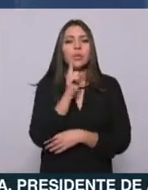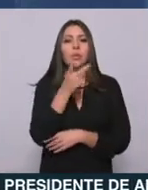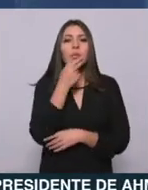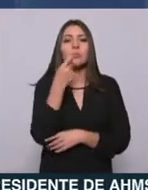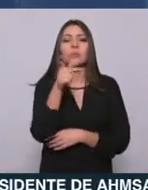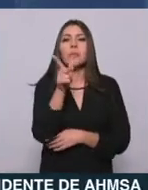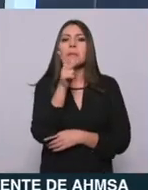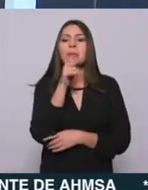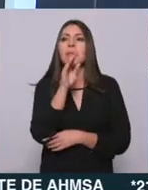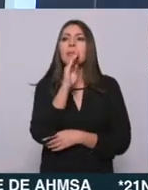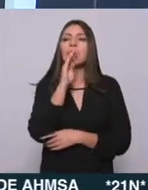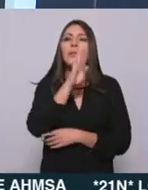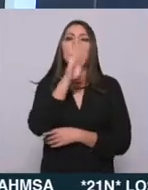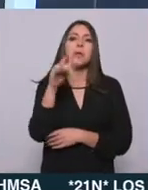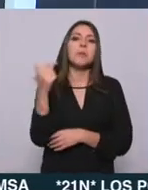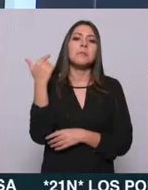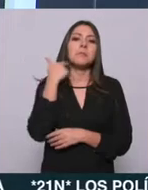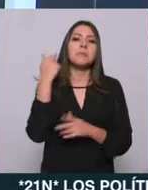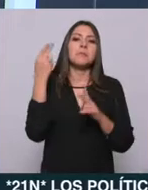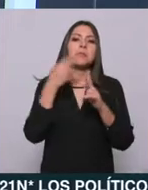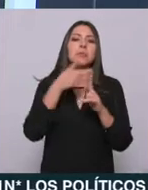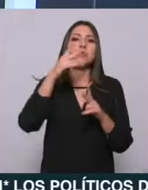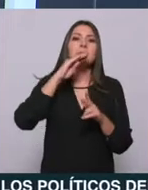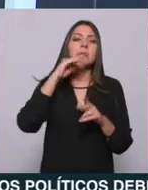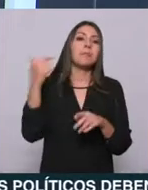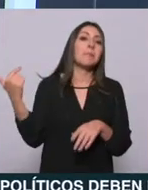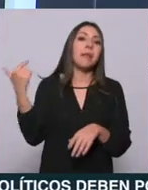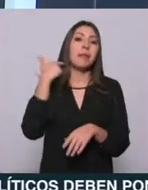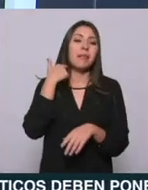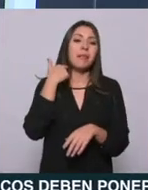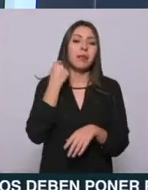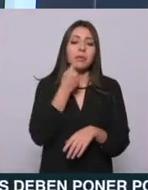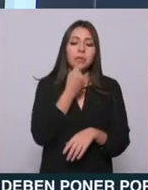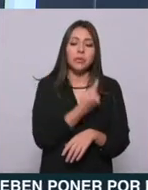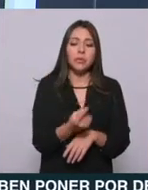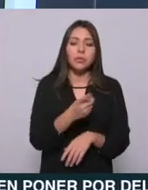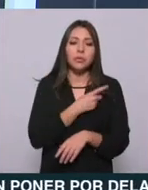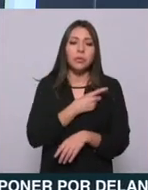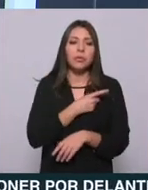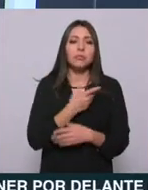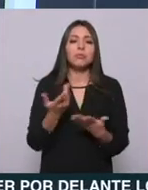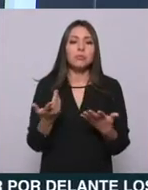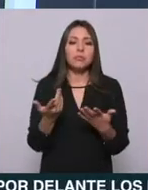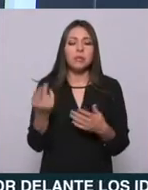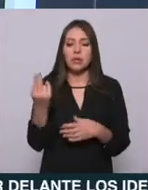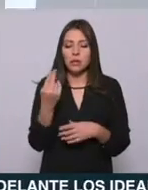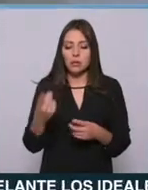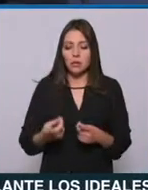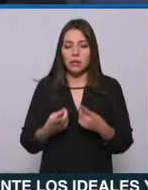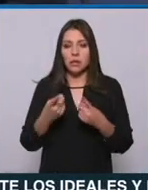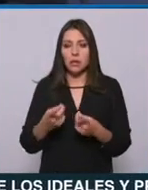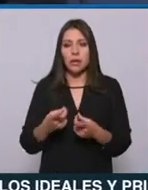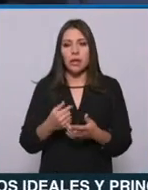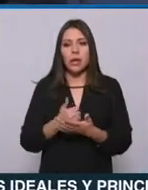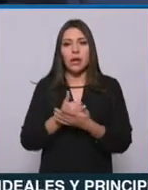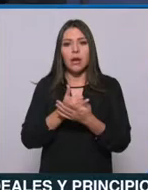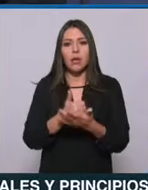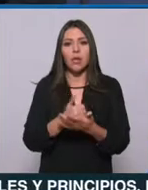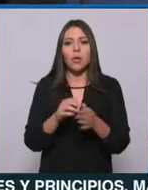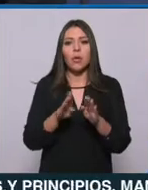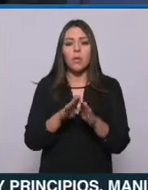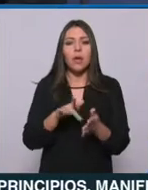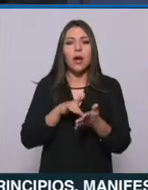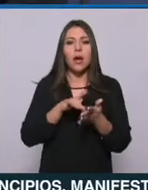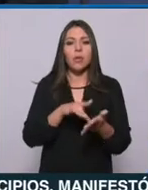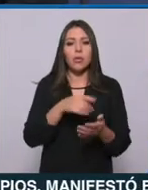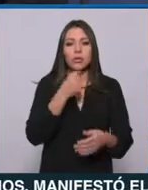porque pues le han arrebatado la vida a sus madres, pues entonces se tendrían que buscar garantías de reparación integrales, ¿no?,